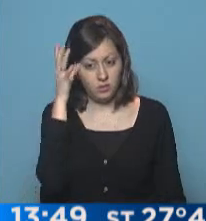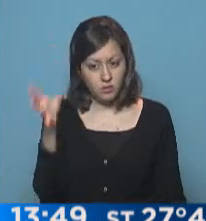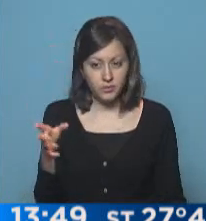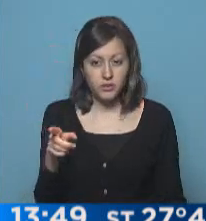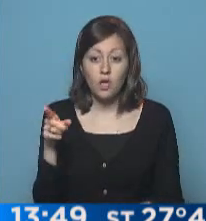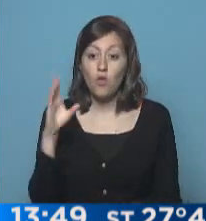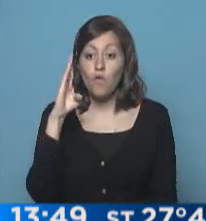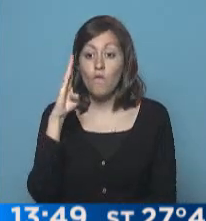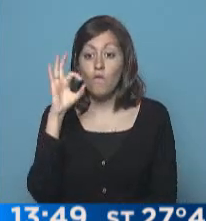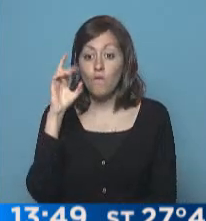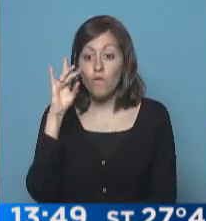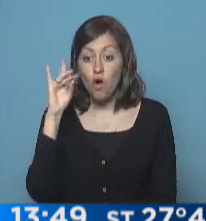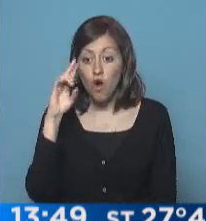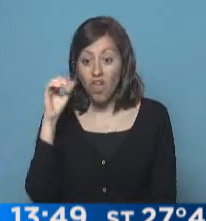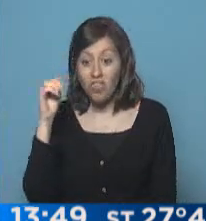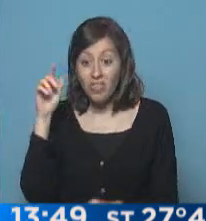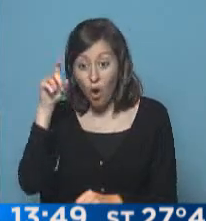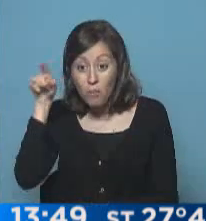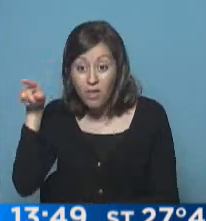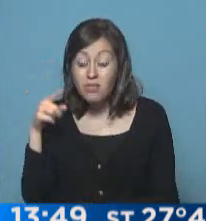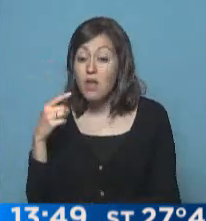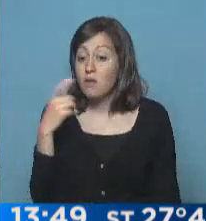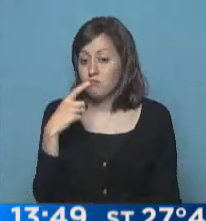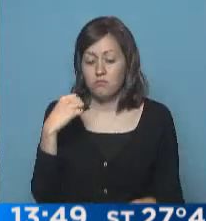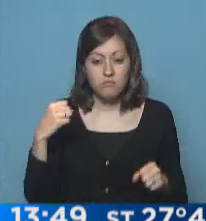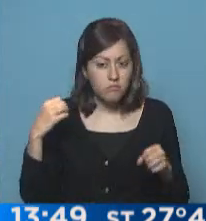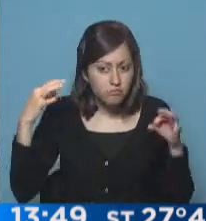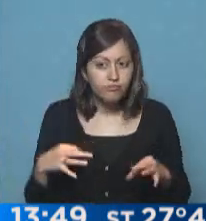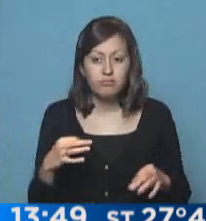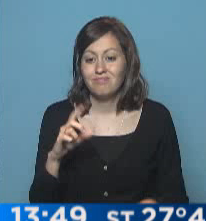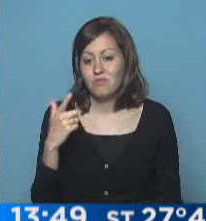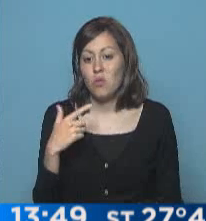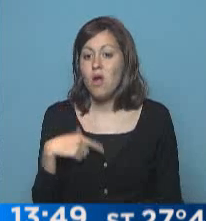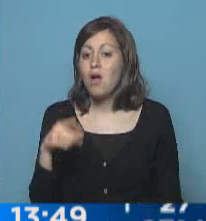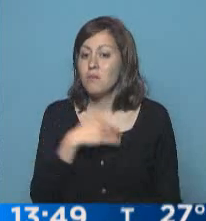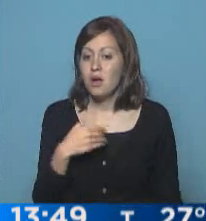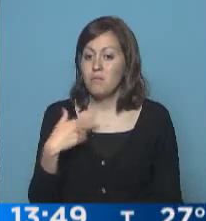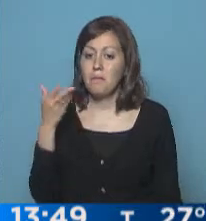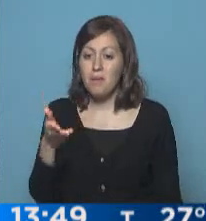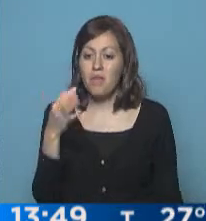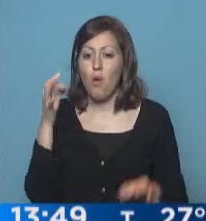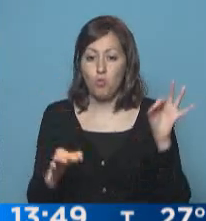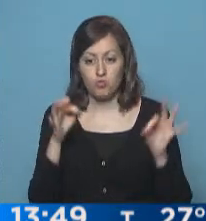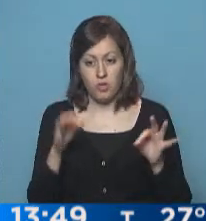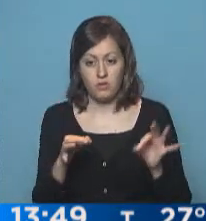hospital borda no era la correcta Adriana su mamá sigue pidiendo justicia vemos la